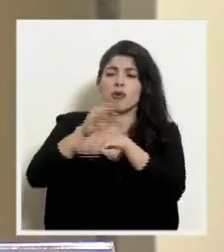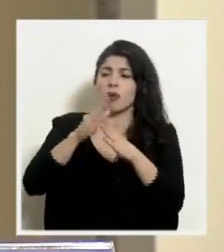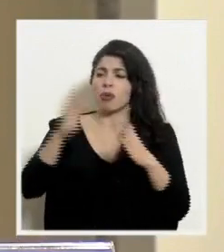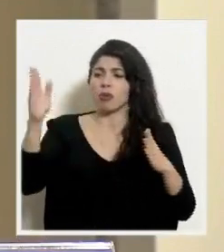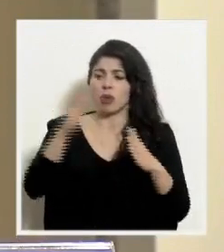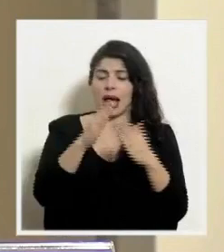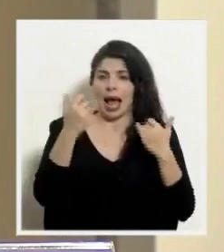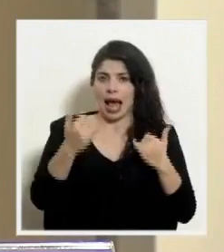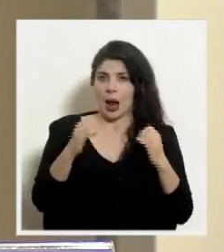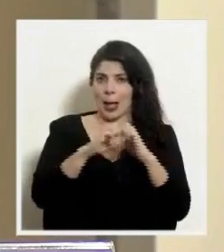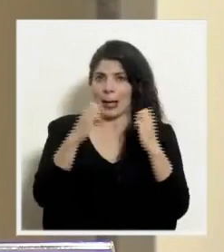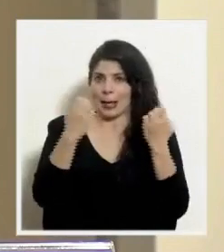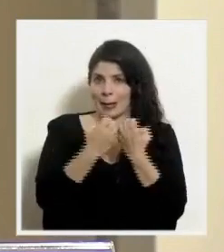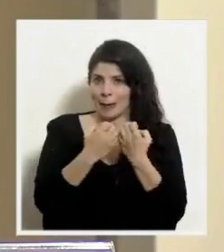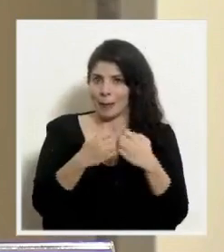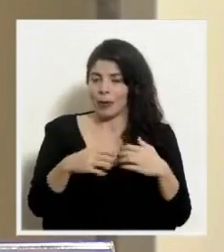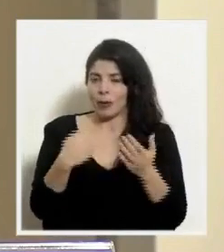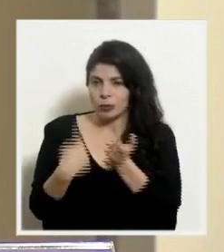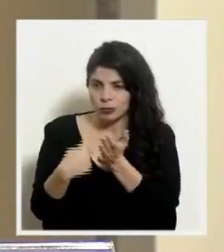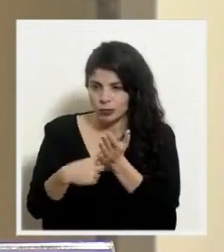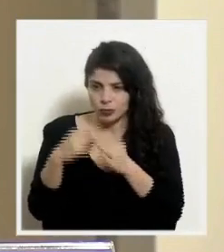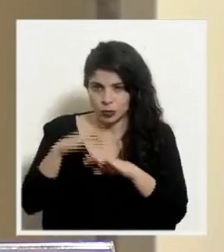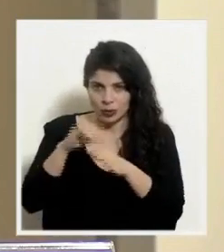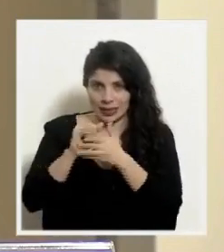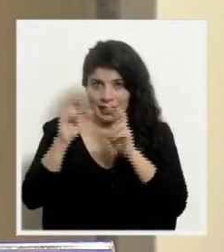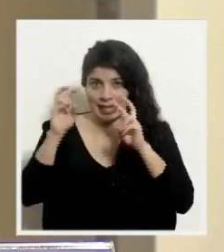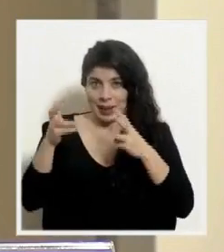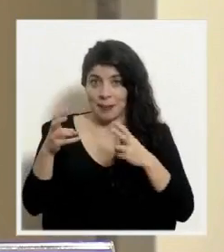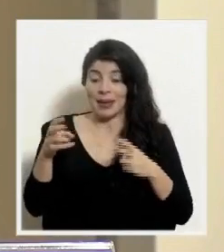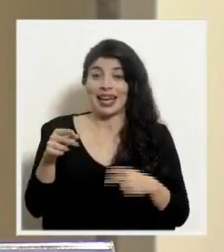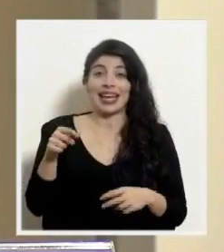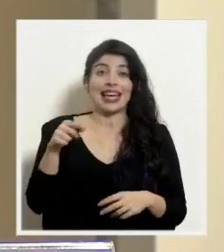el equipo. Requerimos, y eso es una